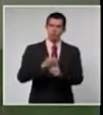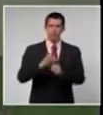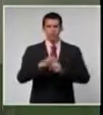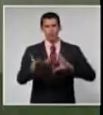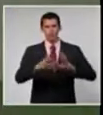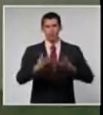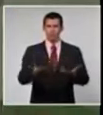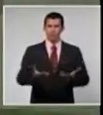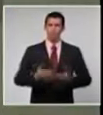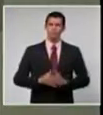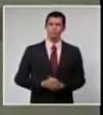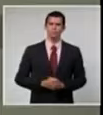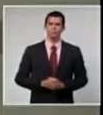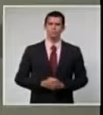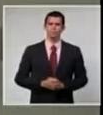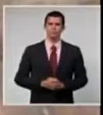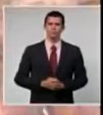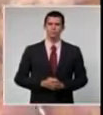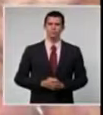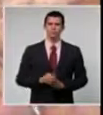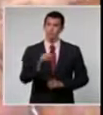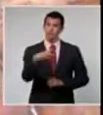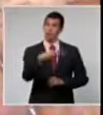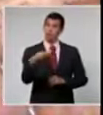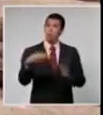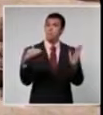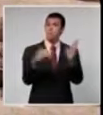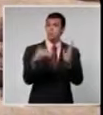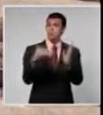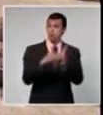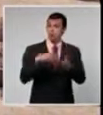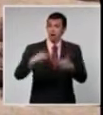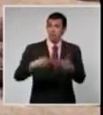de euros, permitirá ampliar las experiencias respecto al